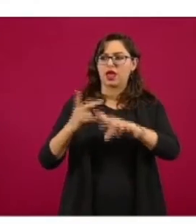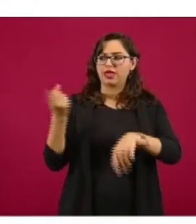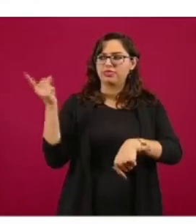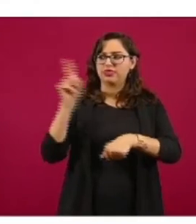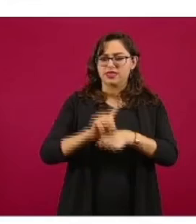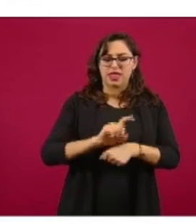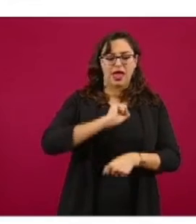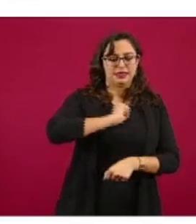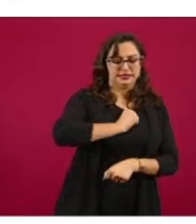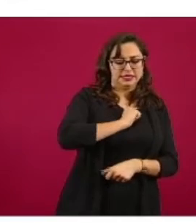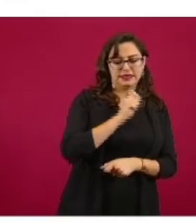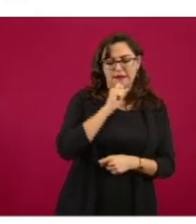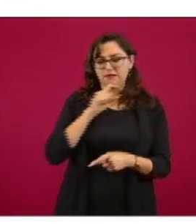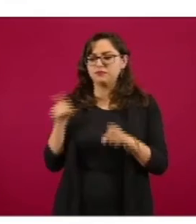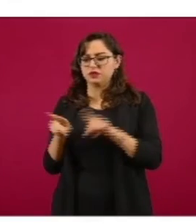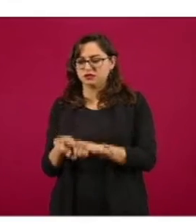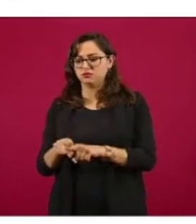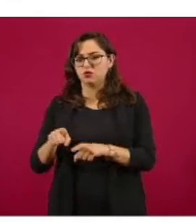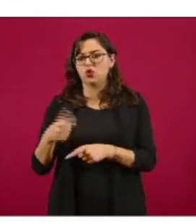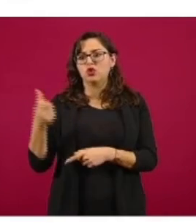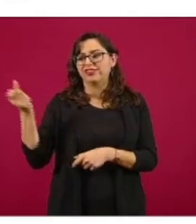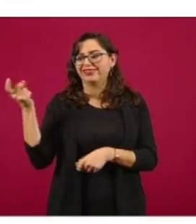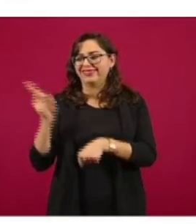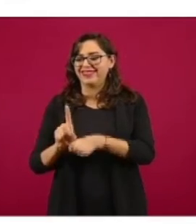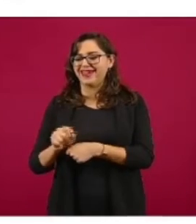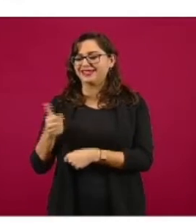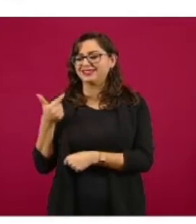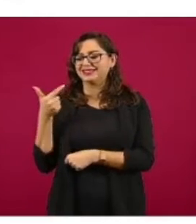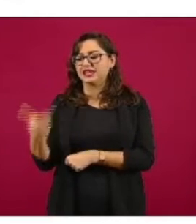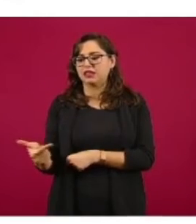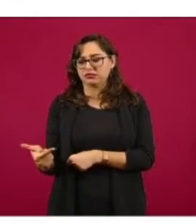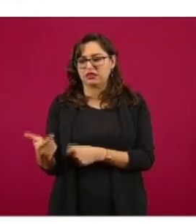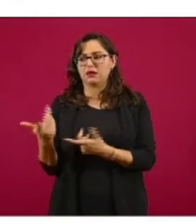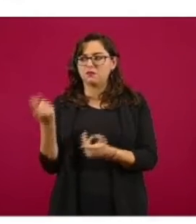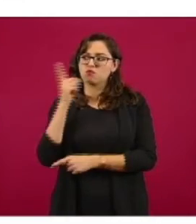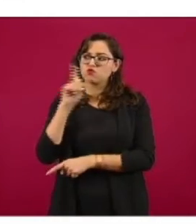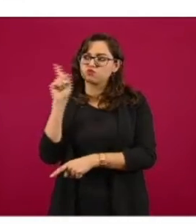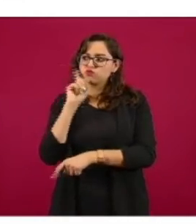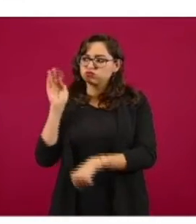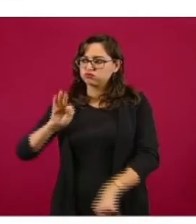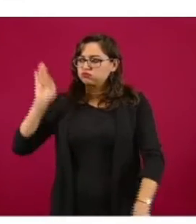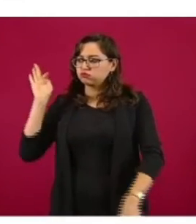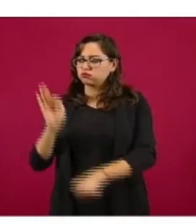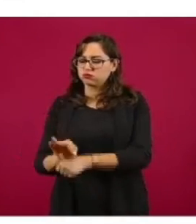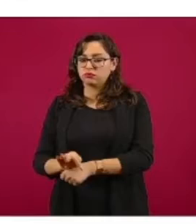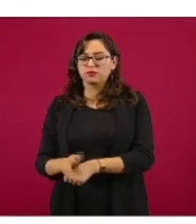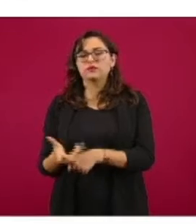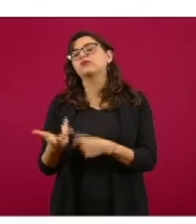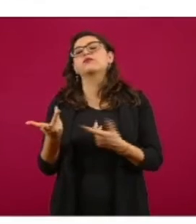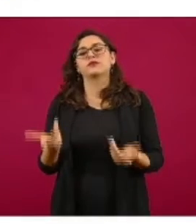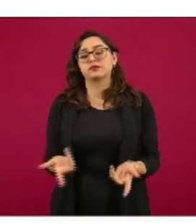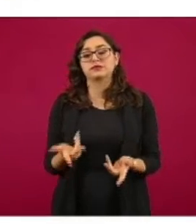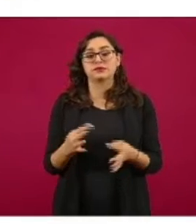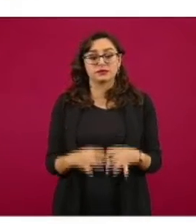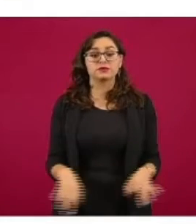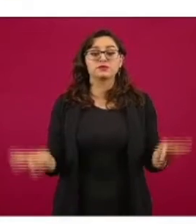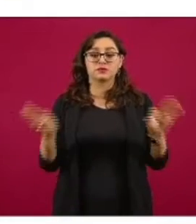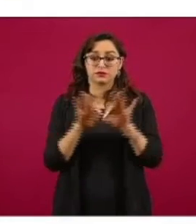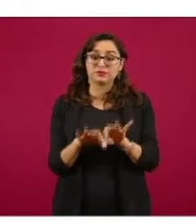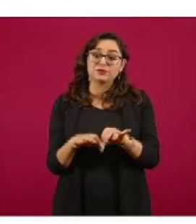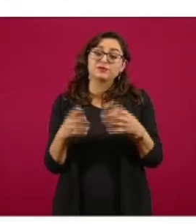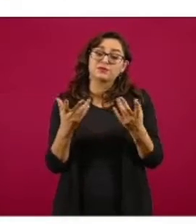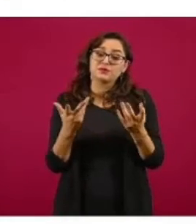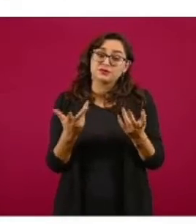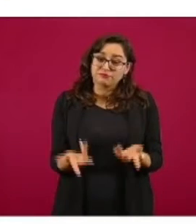de activismo contra la violencia hacia las mujeres. Es importante que si hay una agresión sexual,